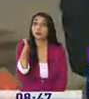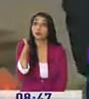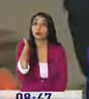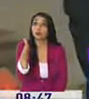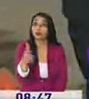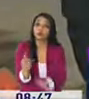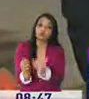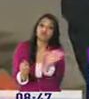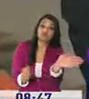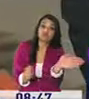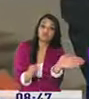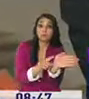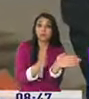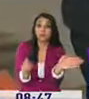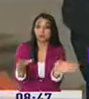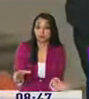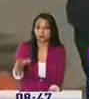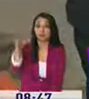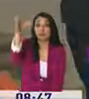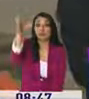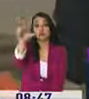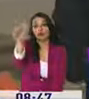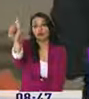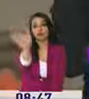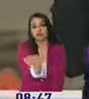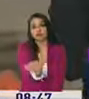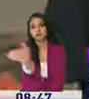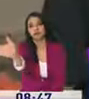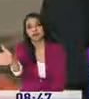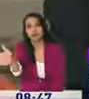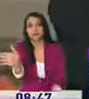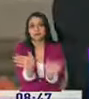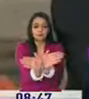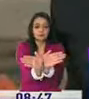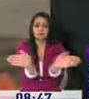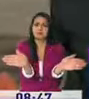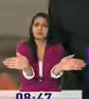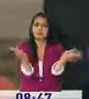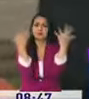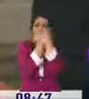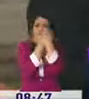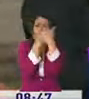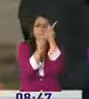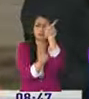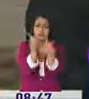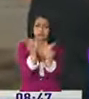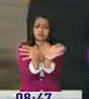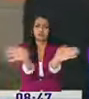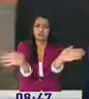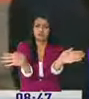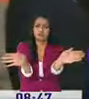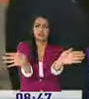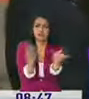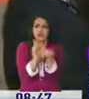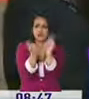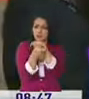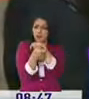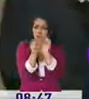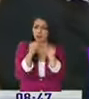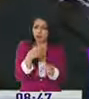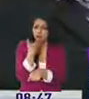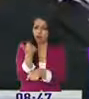mi izquierda. Sin embargo, en el poste hay otra señalética que señala que puede salir. Eso confunde un poco a la ciudadanía. ¿Se va a hacer ese tipo de cambios y va a